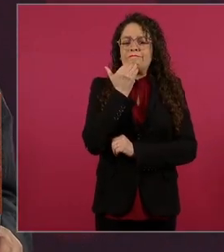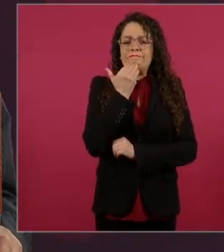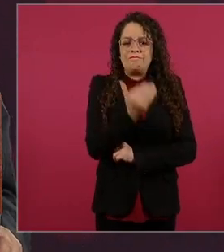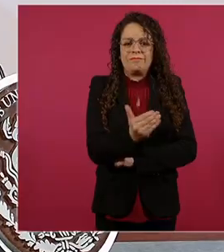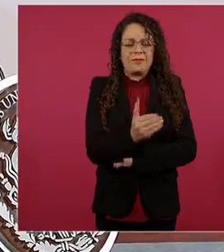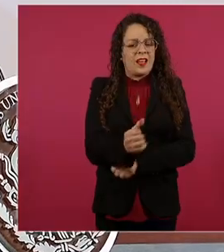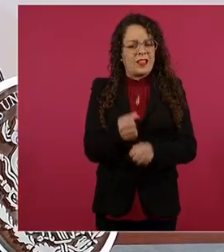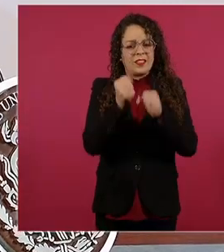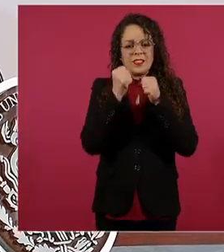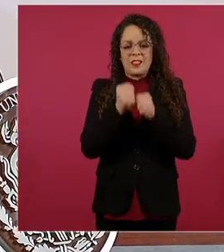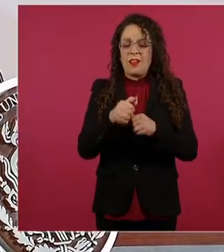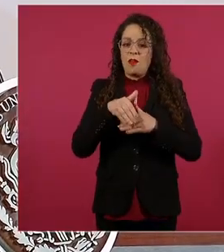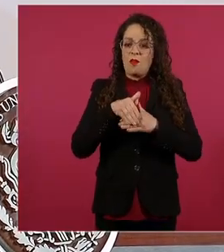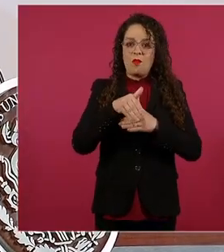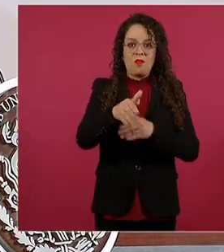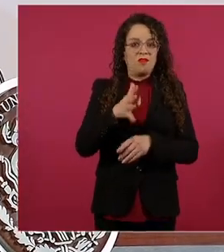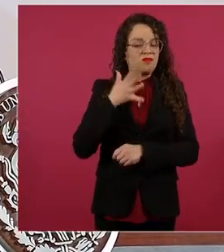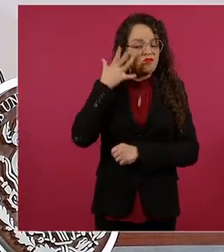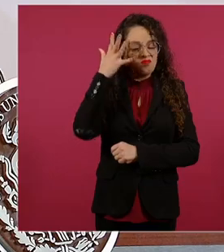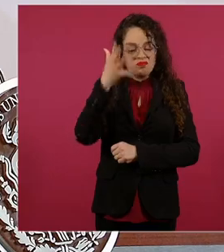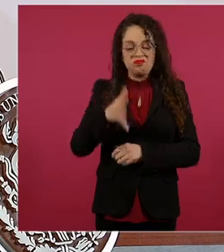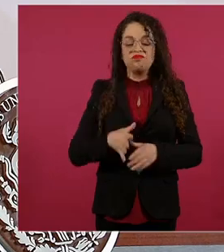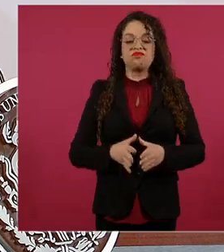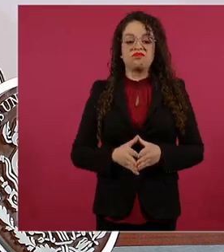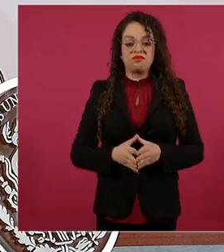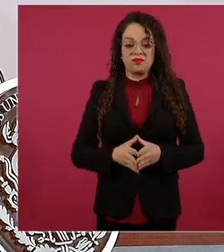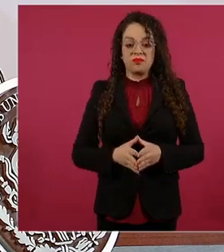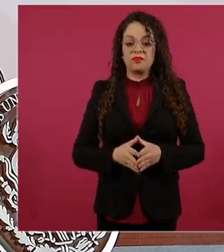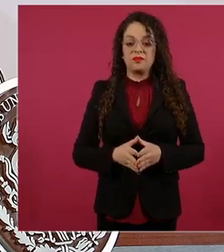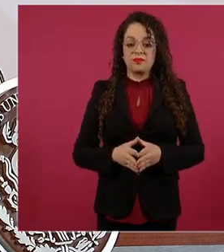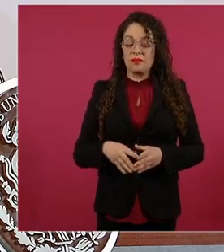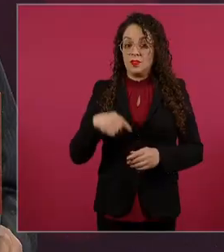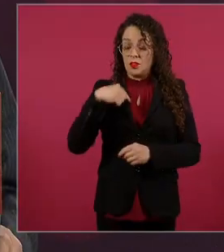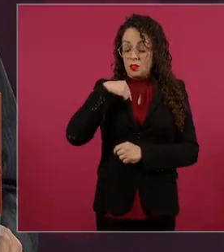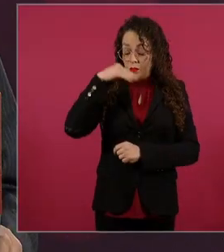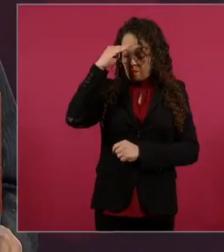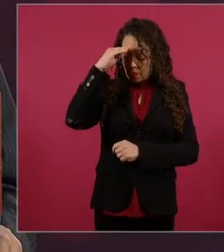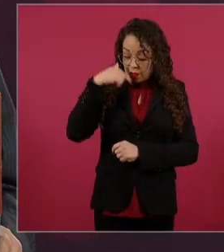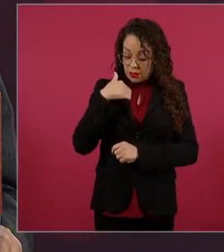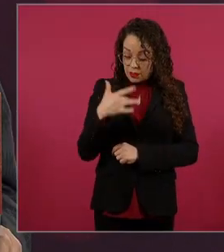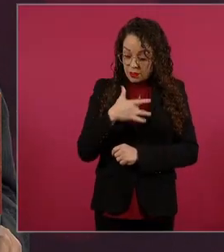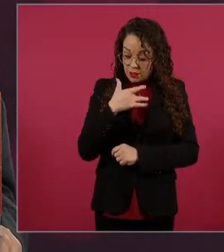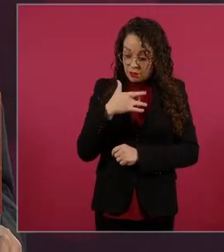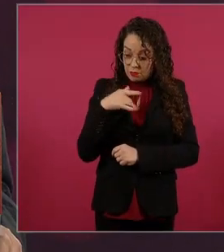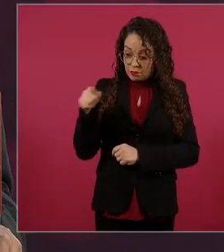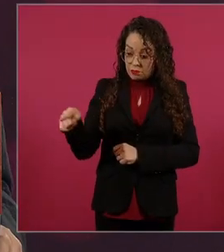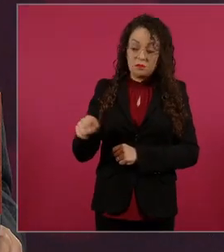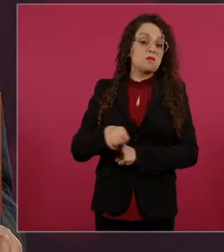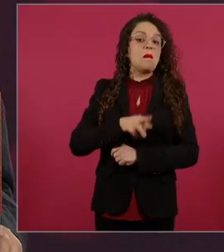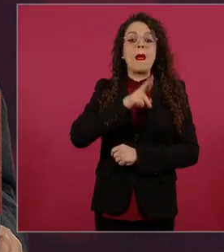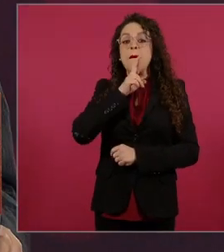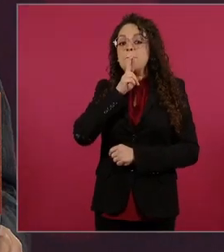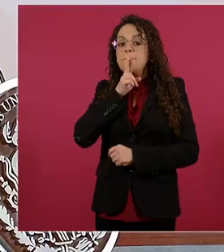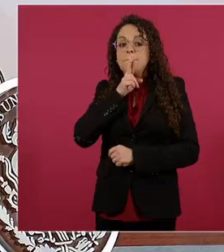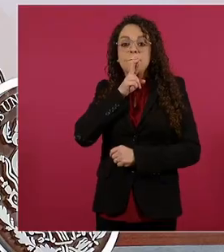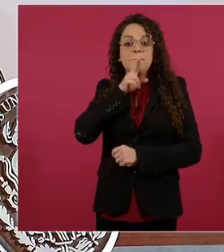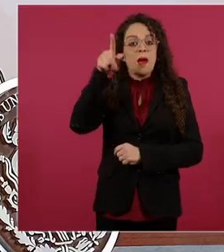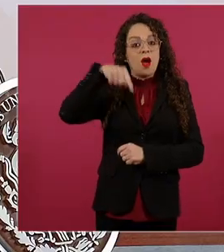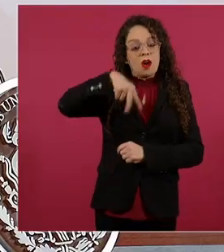Yo digo que Va a llegar a ser La mejor presidenta De México